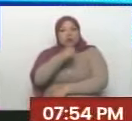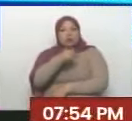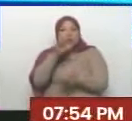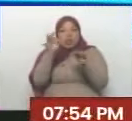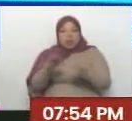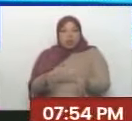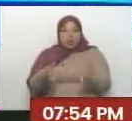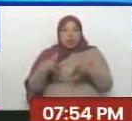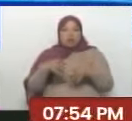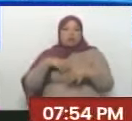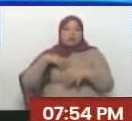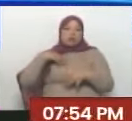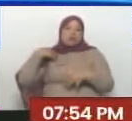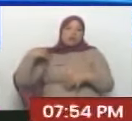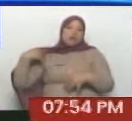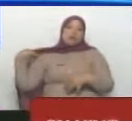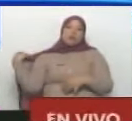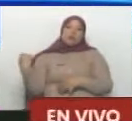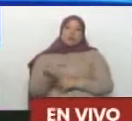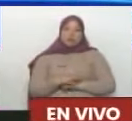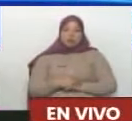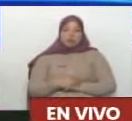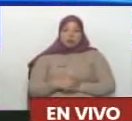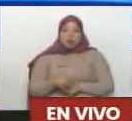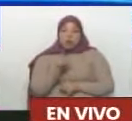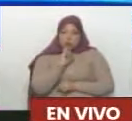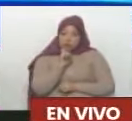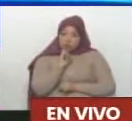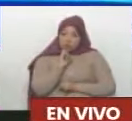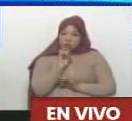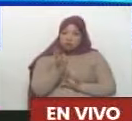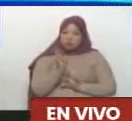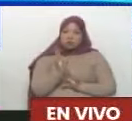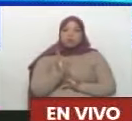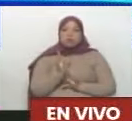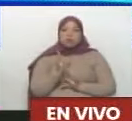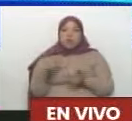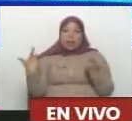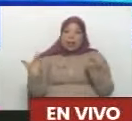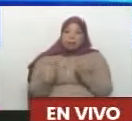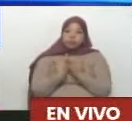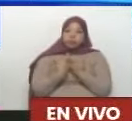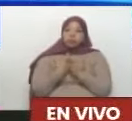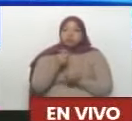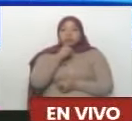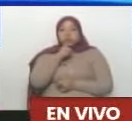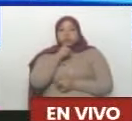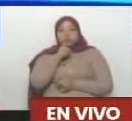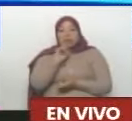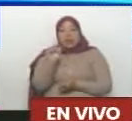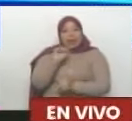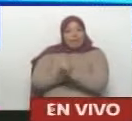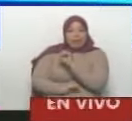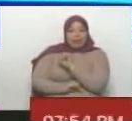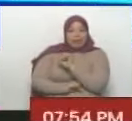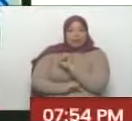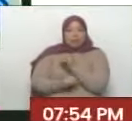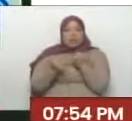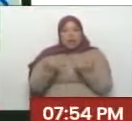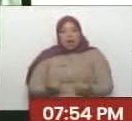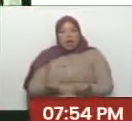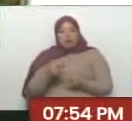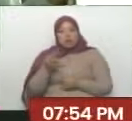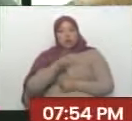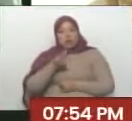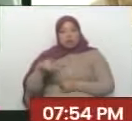y siga avanzando en un campo muy difícil, que es el campo de la guerra, que es el campo que queremos evitar